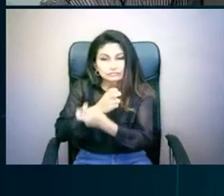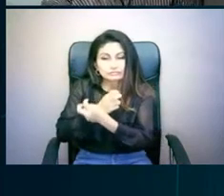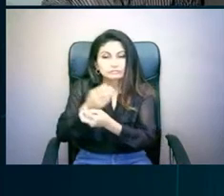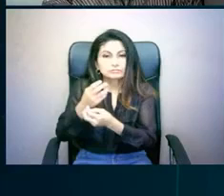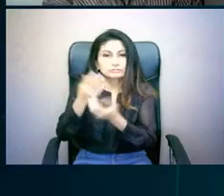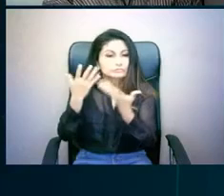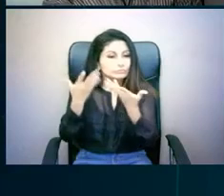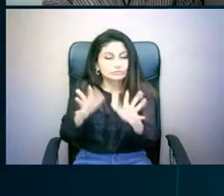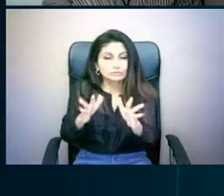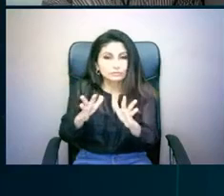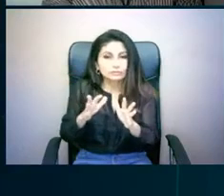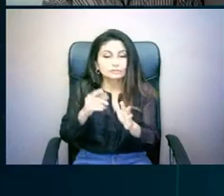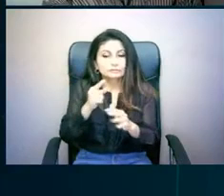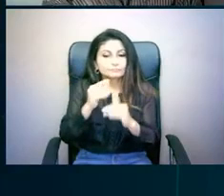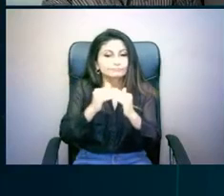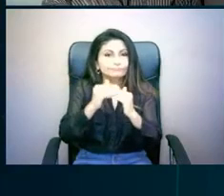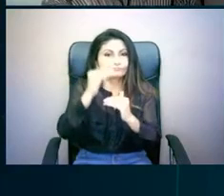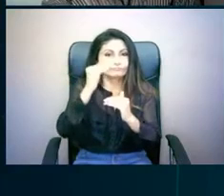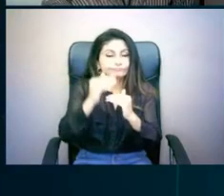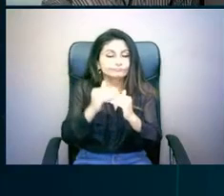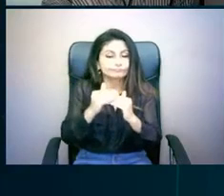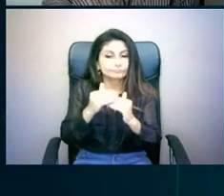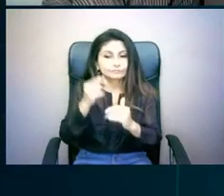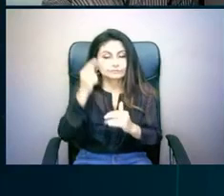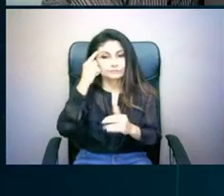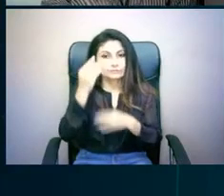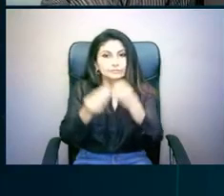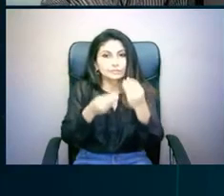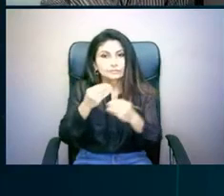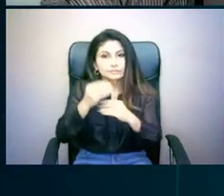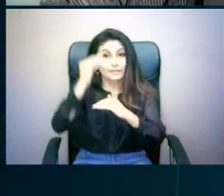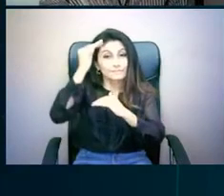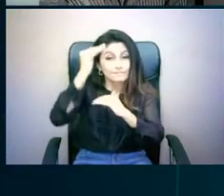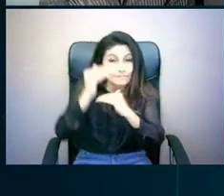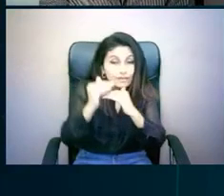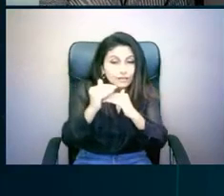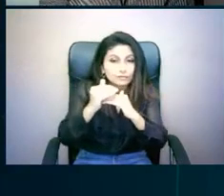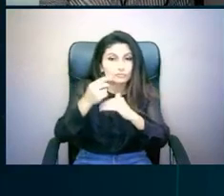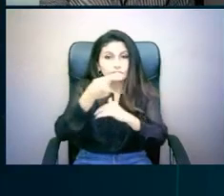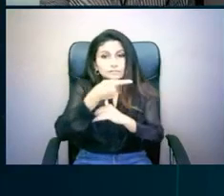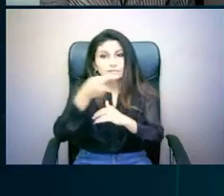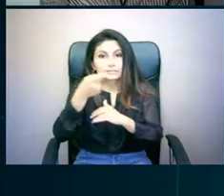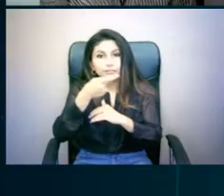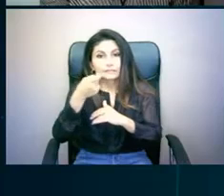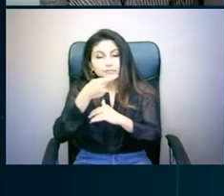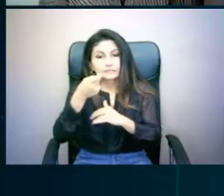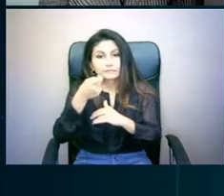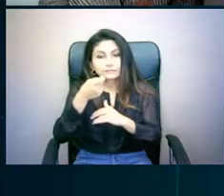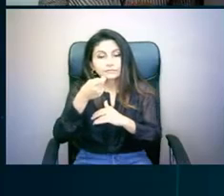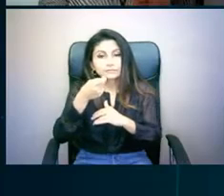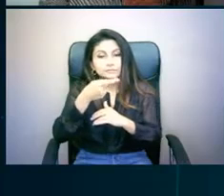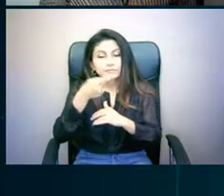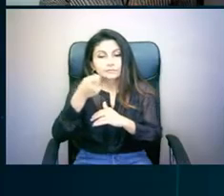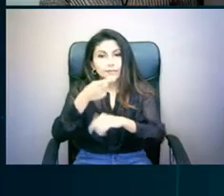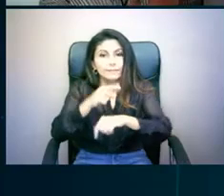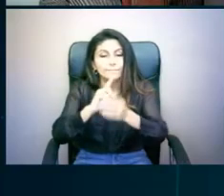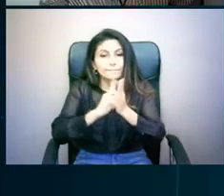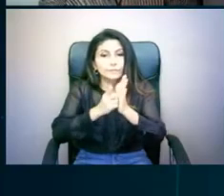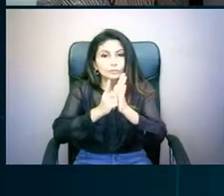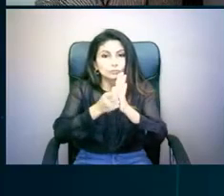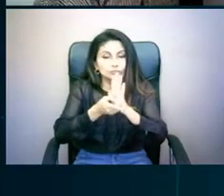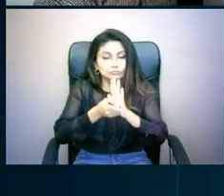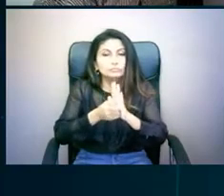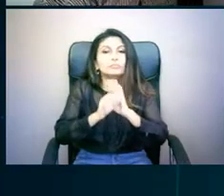salir, ¿cierto? Por eso es necesario llegar hasta los 10 minutos, ya que a los 10 minutos se